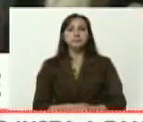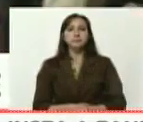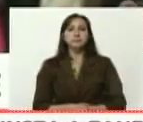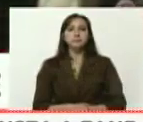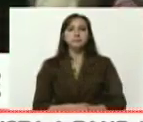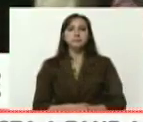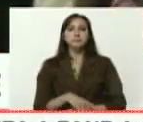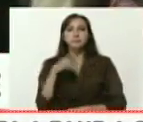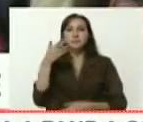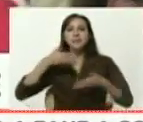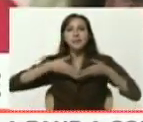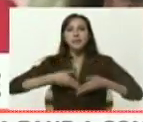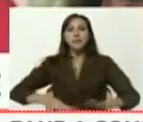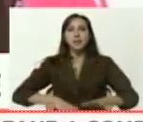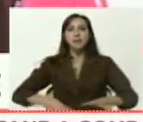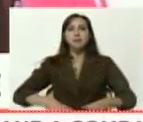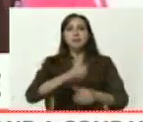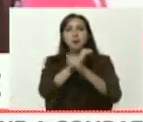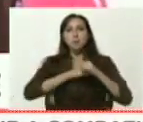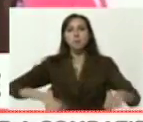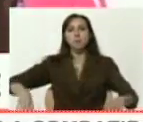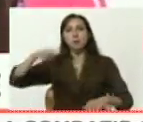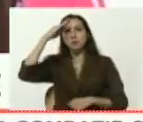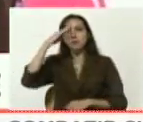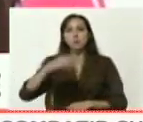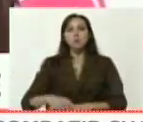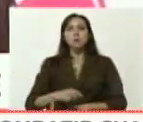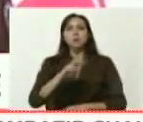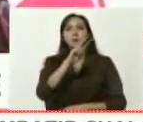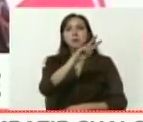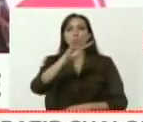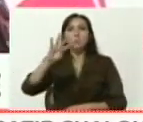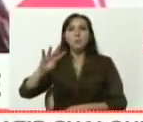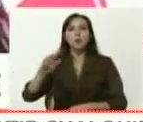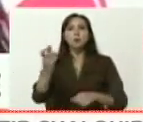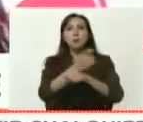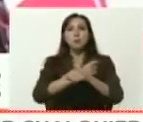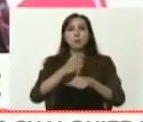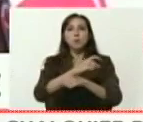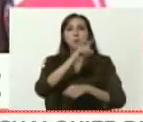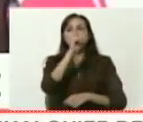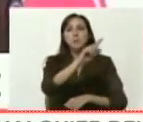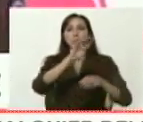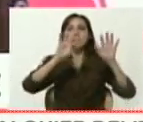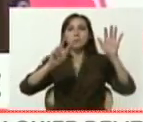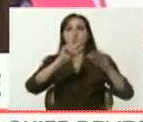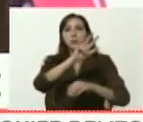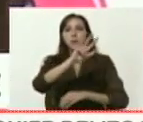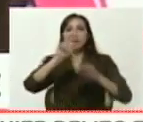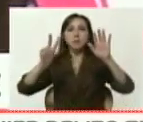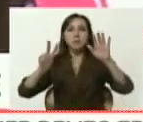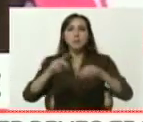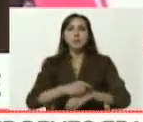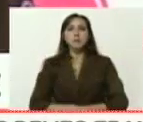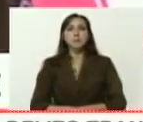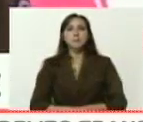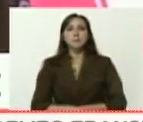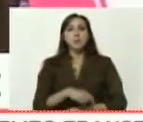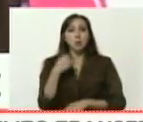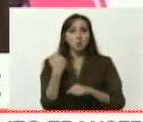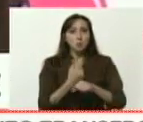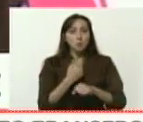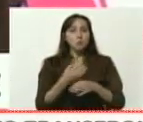nace la Guardia Nacional el 4 de agosto de 1937 como otra fuerza. Una labor